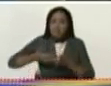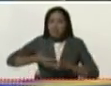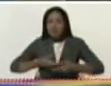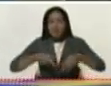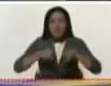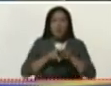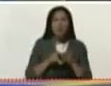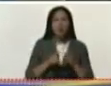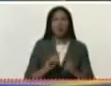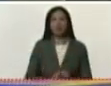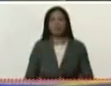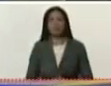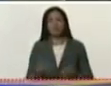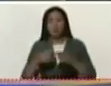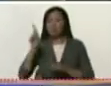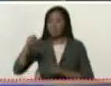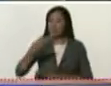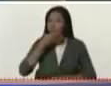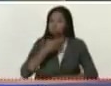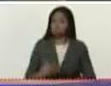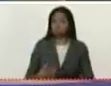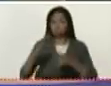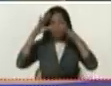de Santa Claus.